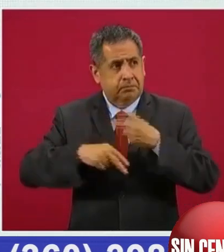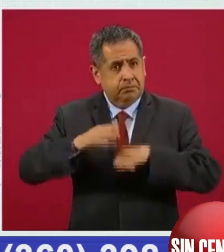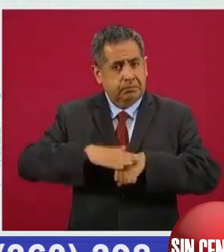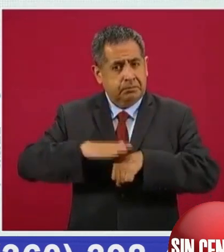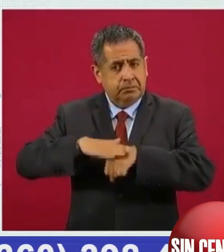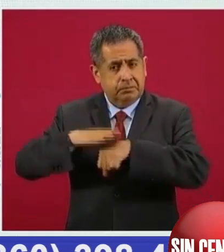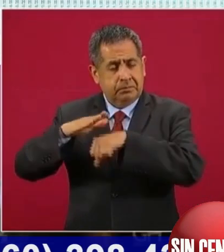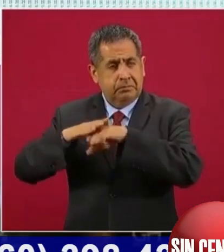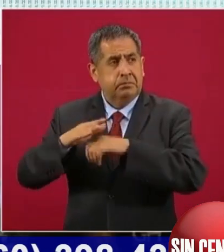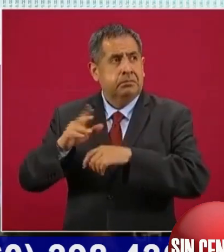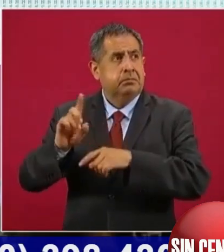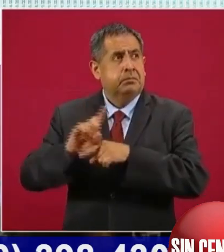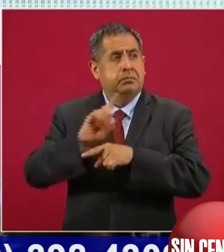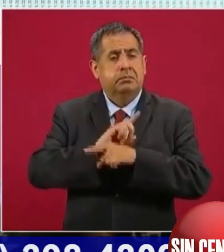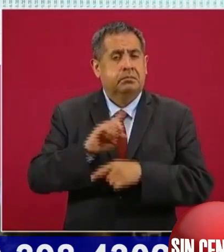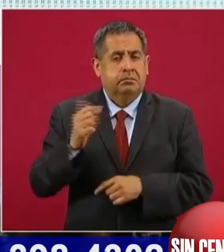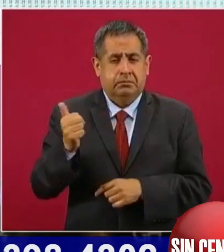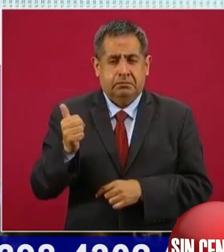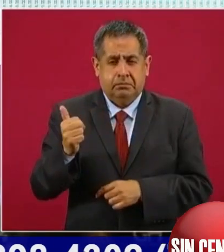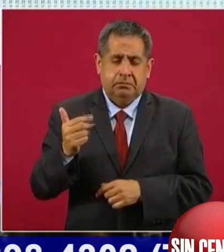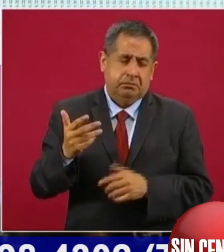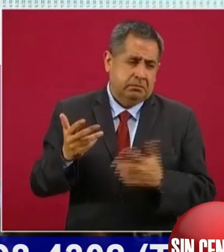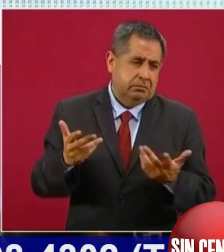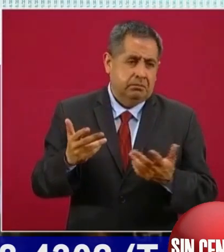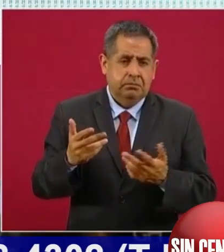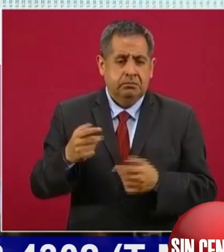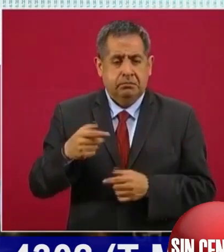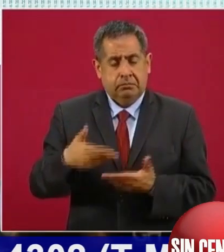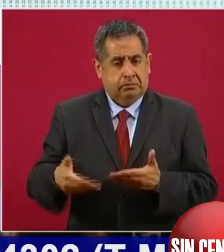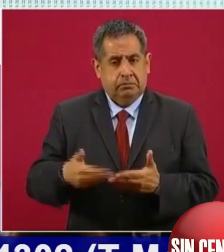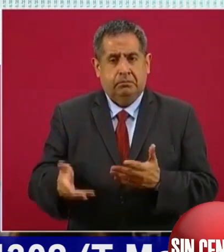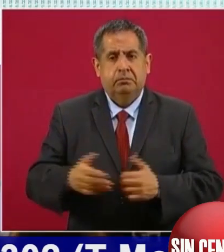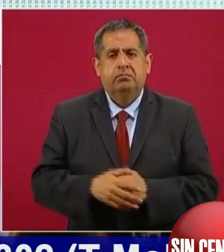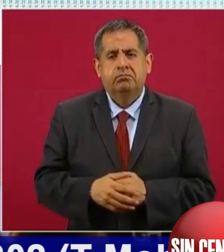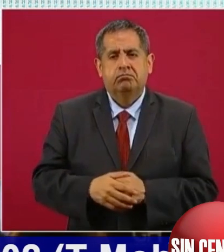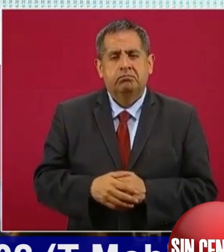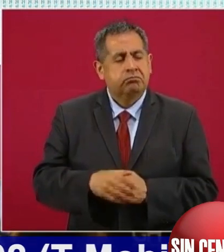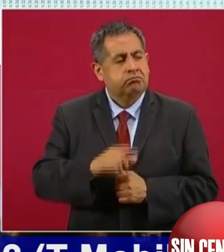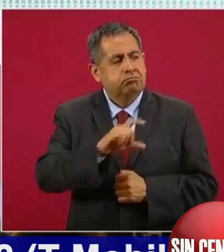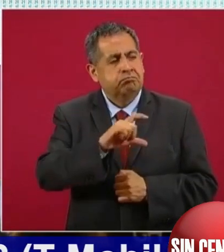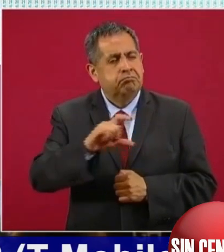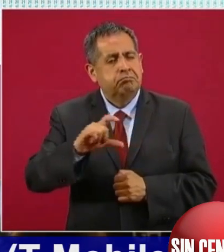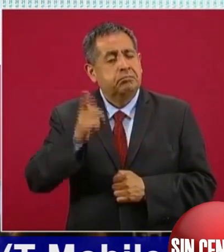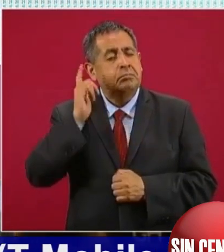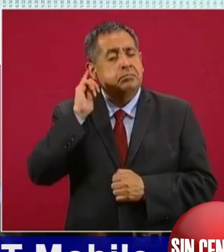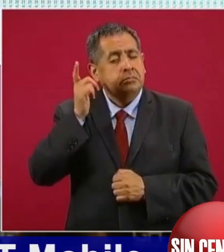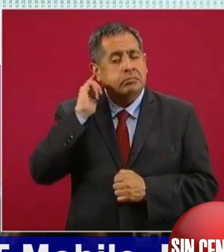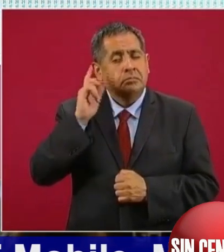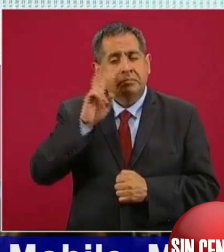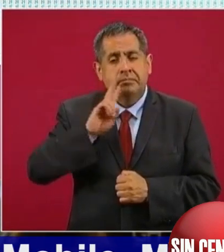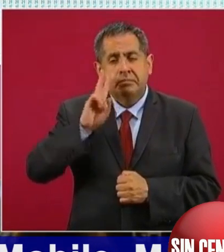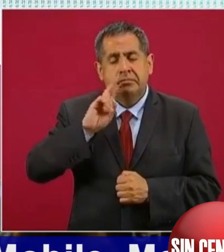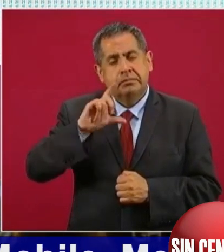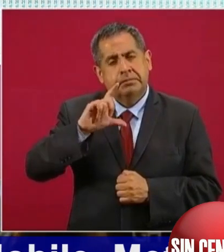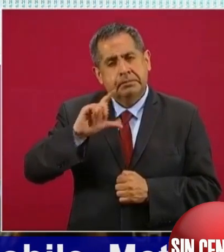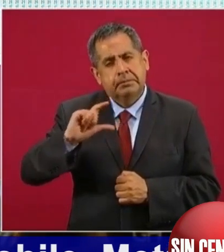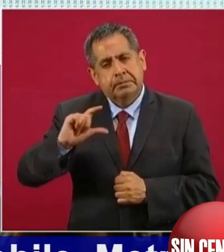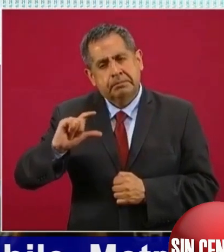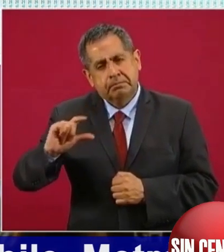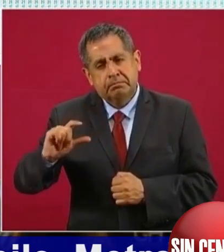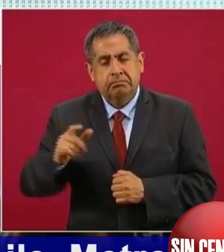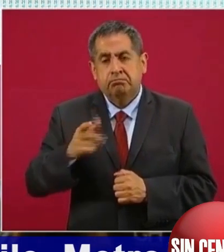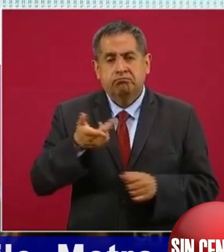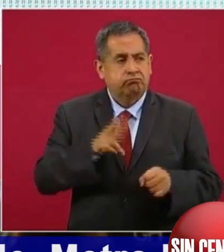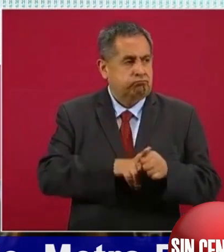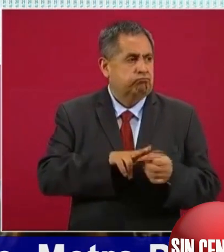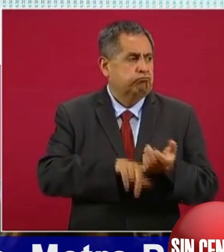incremento desde final de agosto y hasta la fecha. Una pequeña meseta que da esperanza de que empezara a declinar. Tiene buena